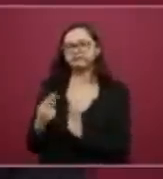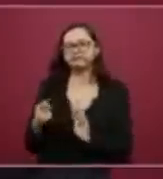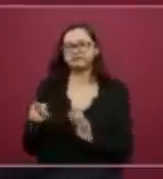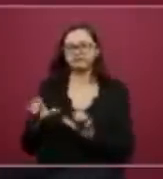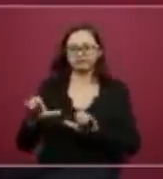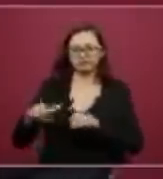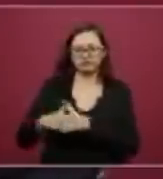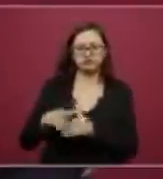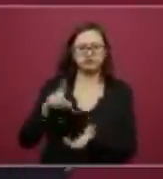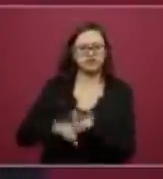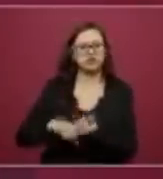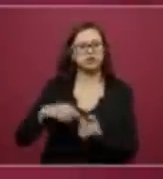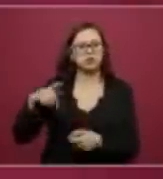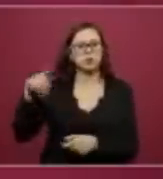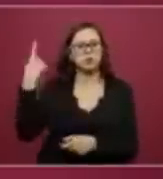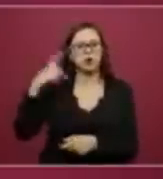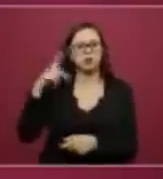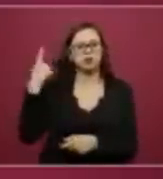de Puebla.